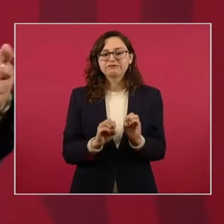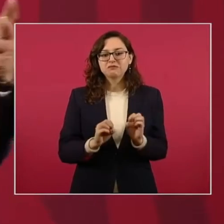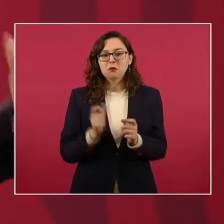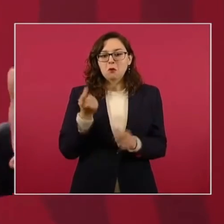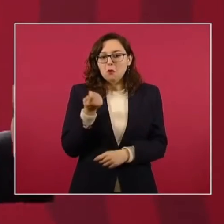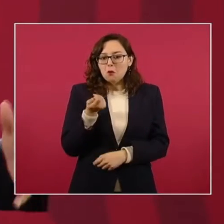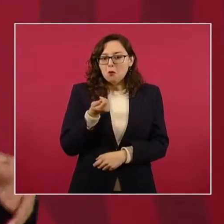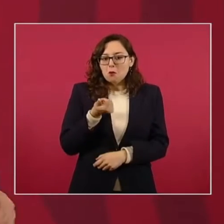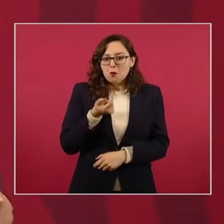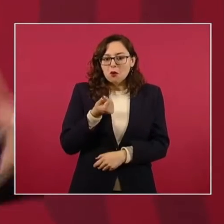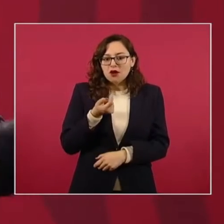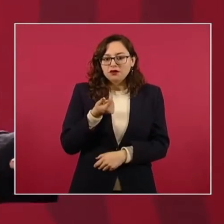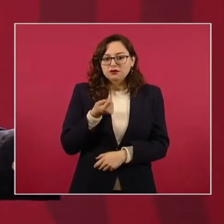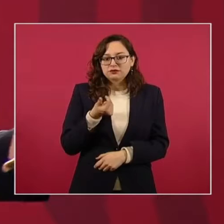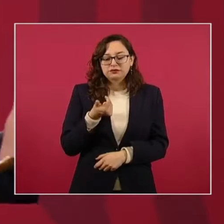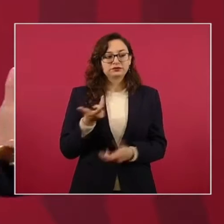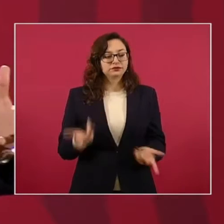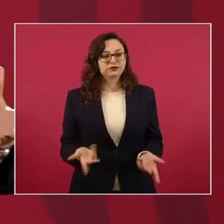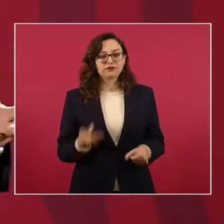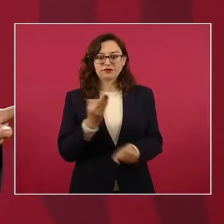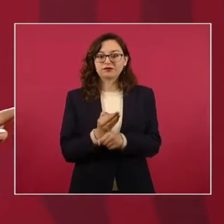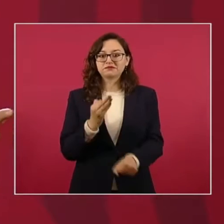Y ahora tenemos las plazas,